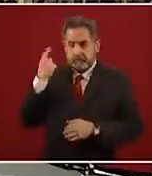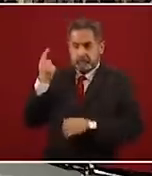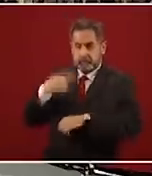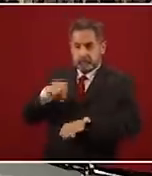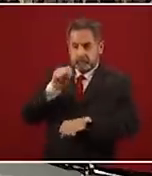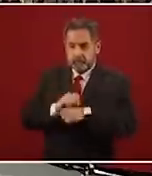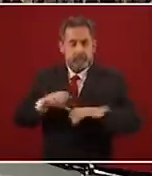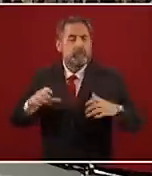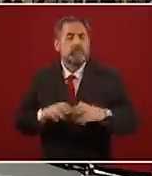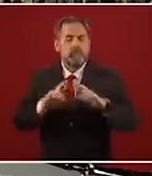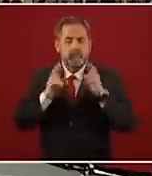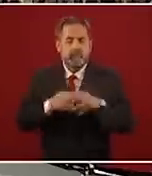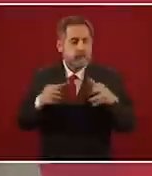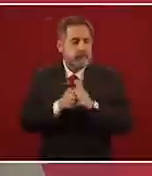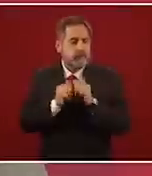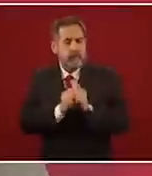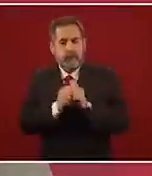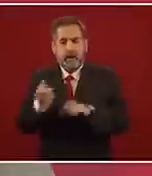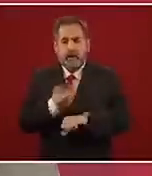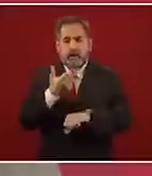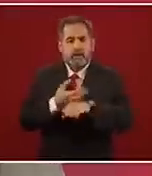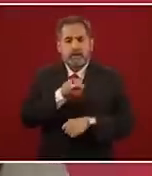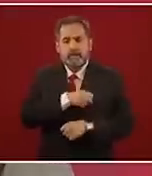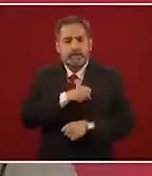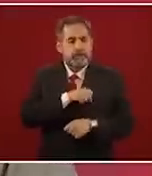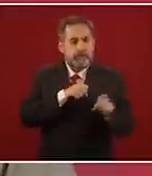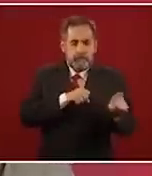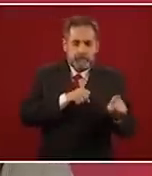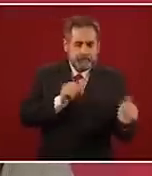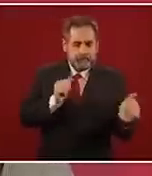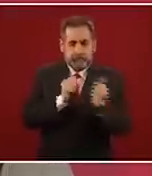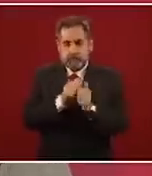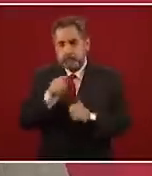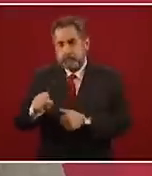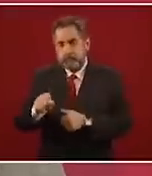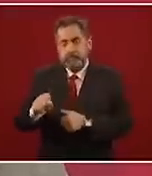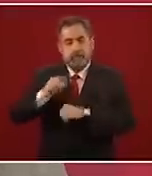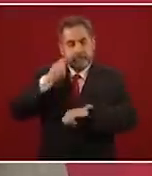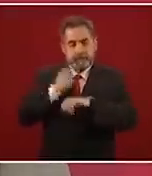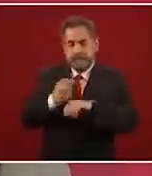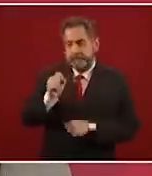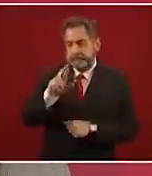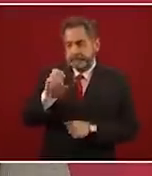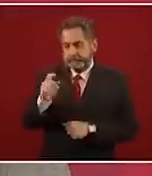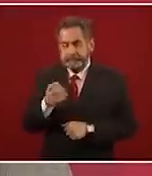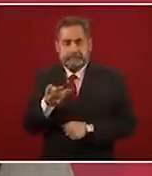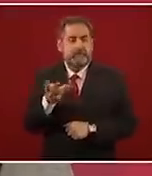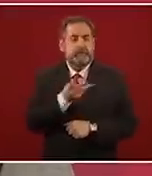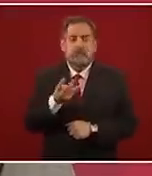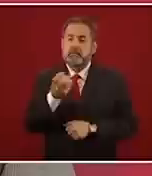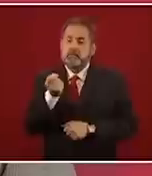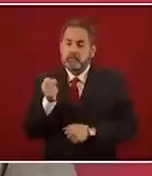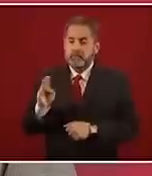reunión, tuve el gusto de acompañar al secretario de Salud en una reunión con el canciller Marcelo Ebrard y todos los cuatro